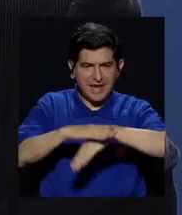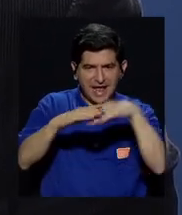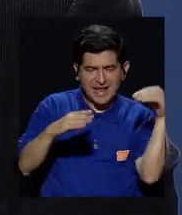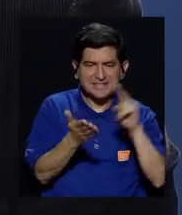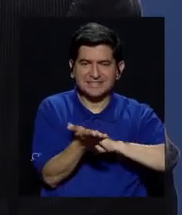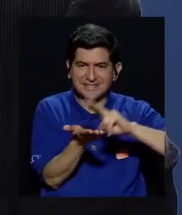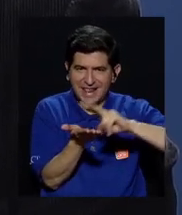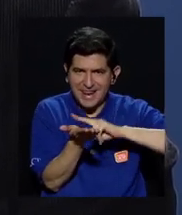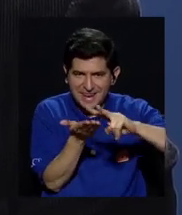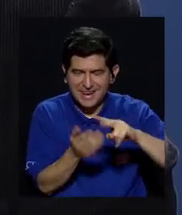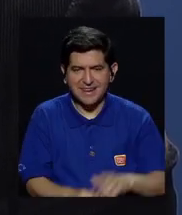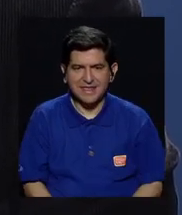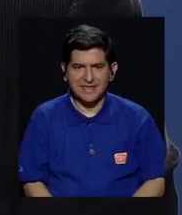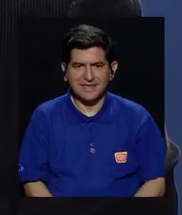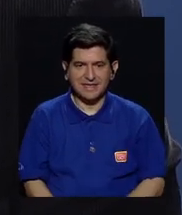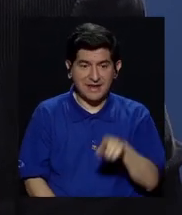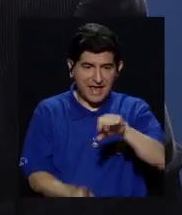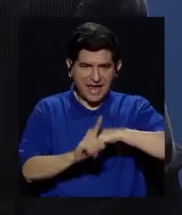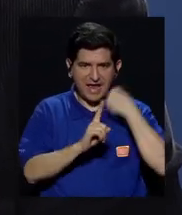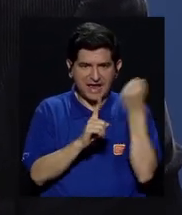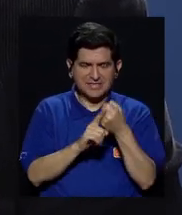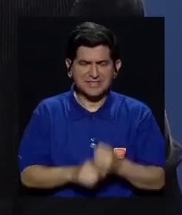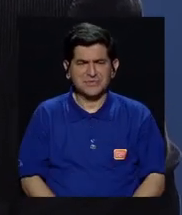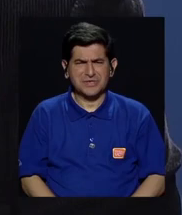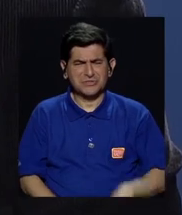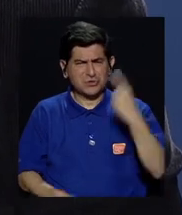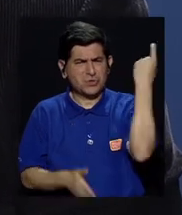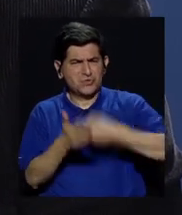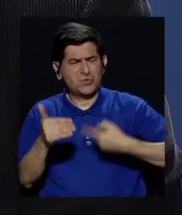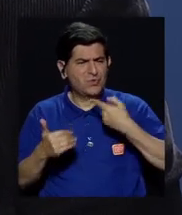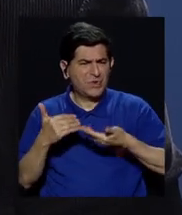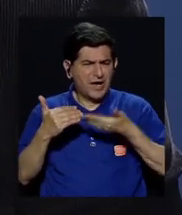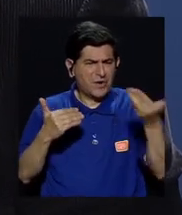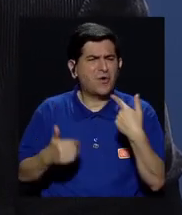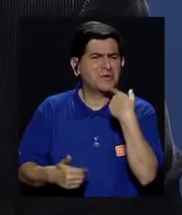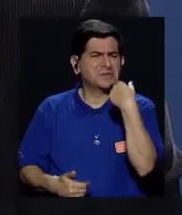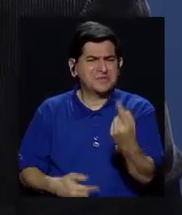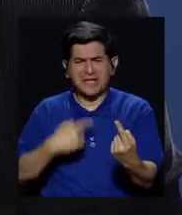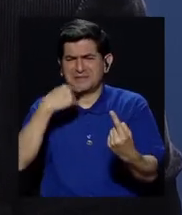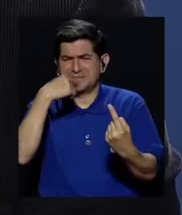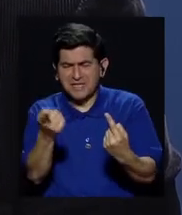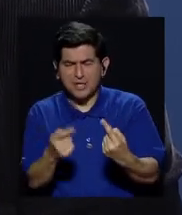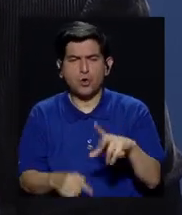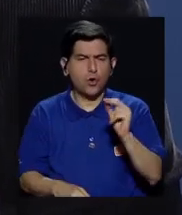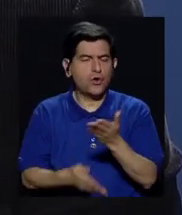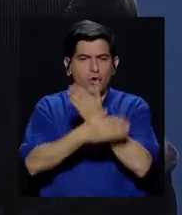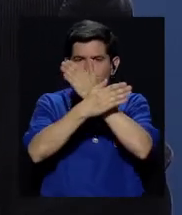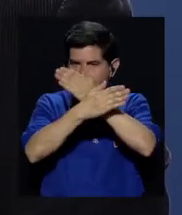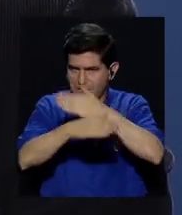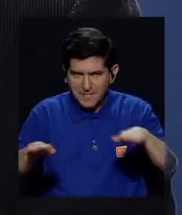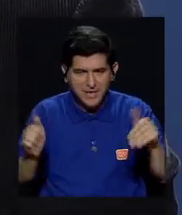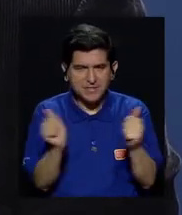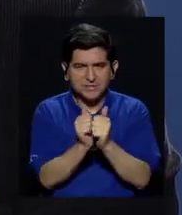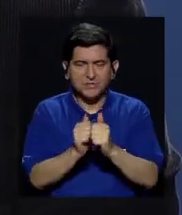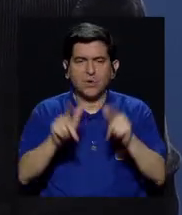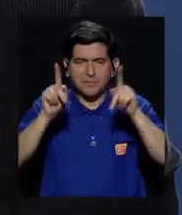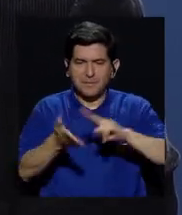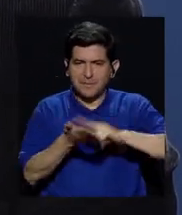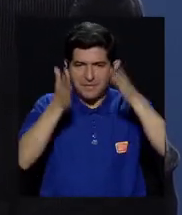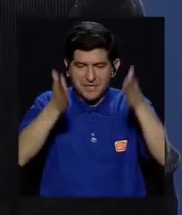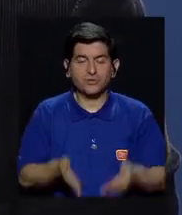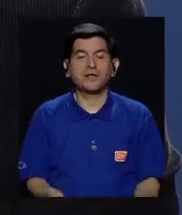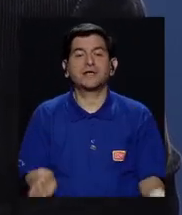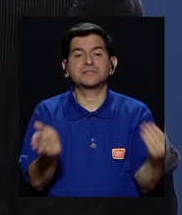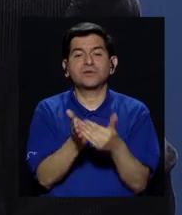liberación nacional salió una forma muy abrupta dijo muchas cosas no salió en paz con liberaciones y